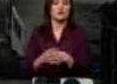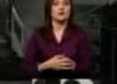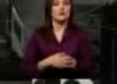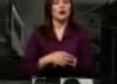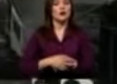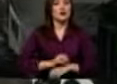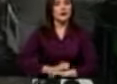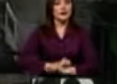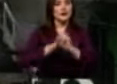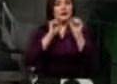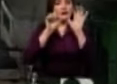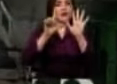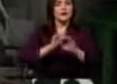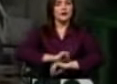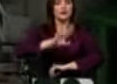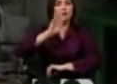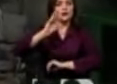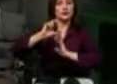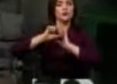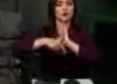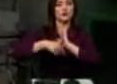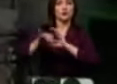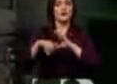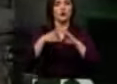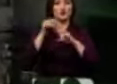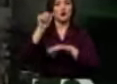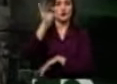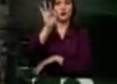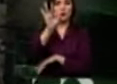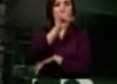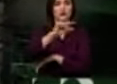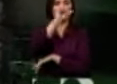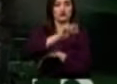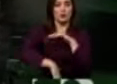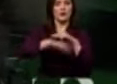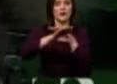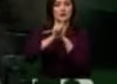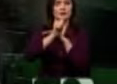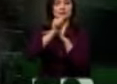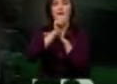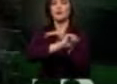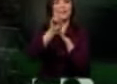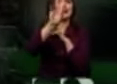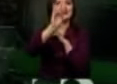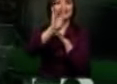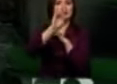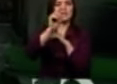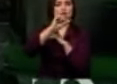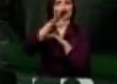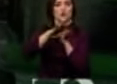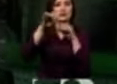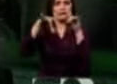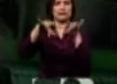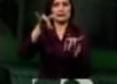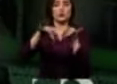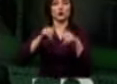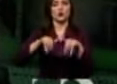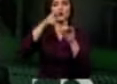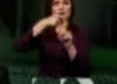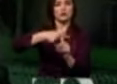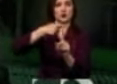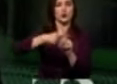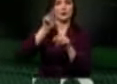7:55. En Santa Elena tenemos 19 grados centígrados. Para hoy, una máxima de 27 grados, altos niveles de humedad y una